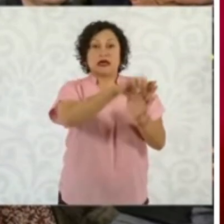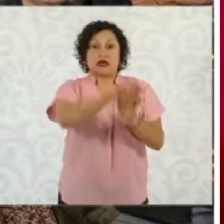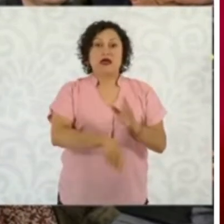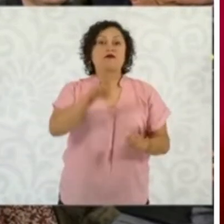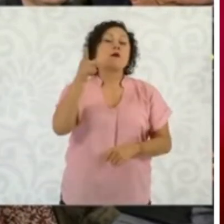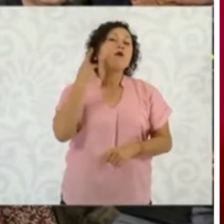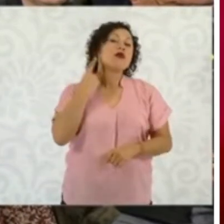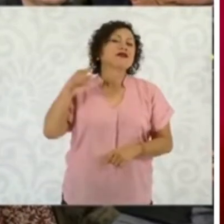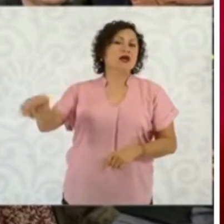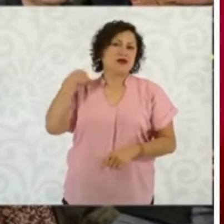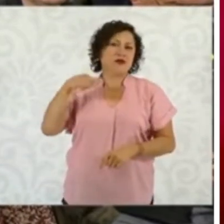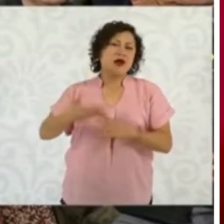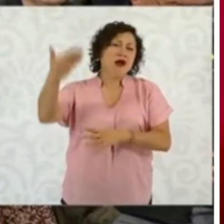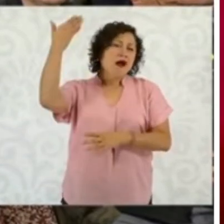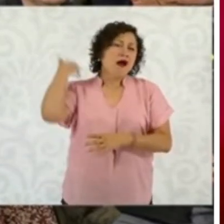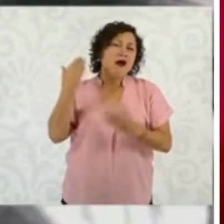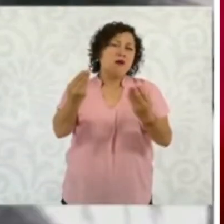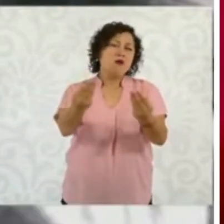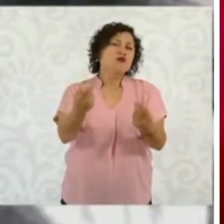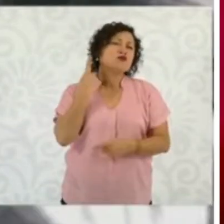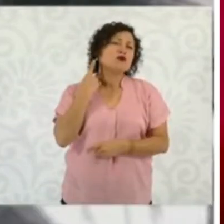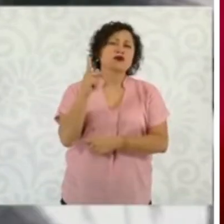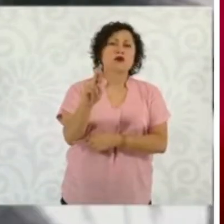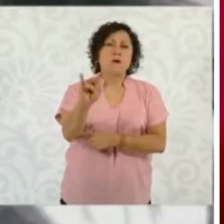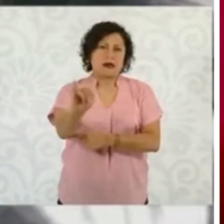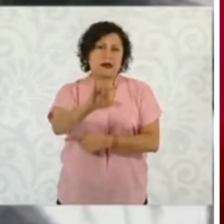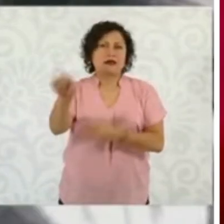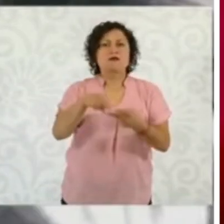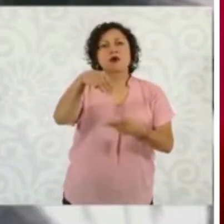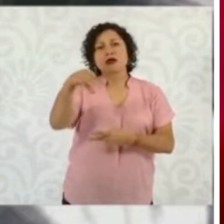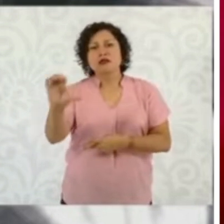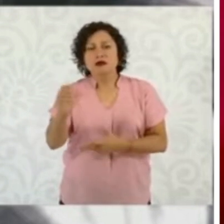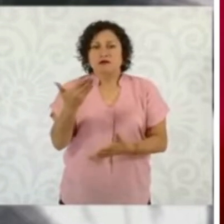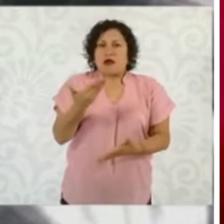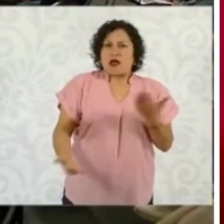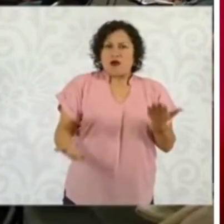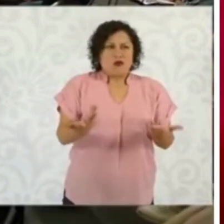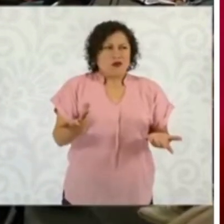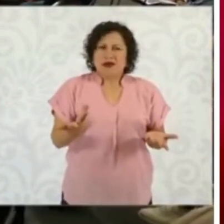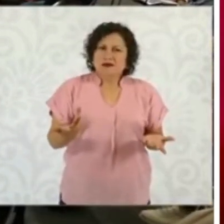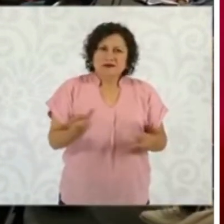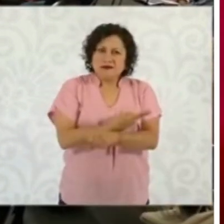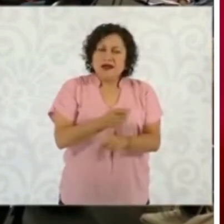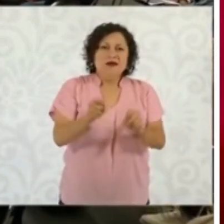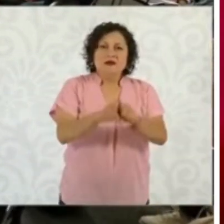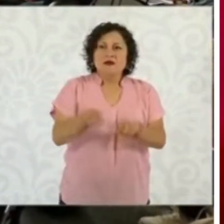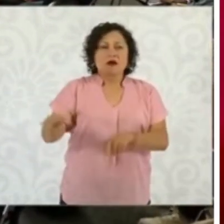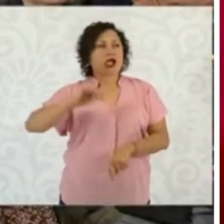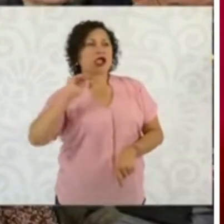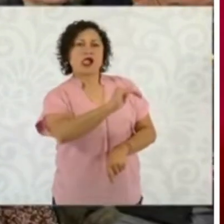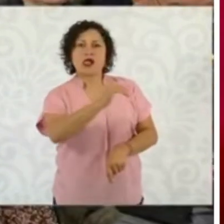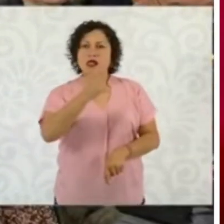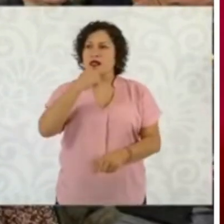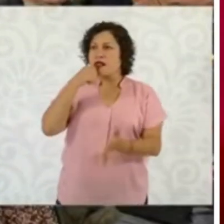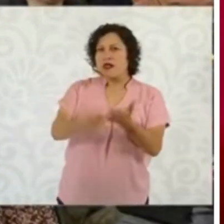en Yucatán, candidato de mucho tiempo militante del PRI, después de Movimiento Ciudadano, y que hoy pues prácticamente no tiene ningún citatorio, ninguna molestia